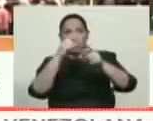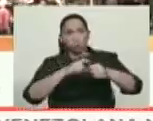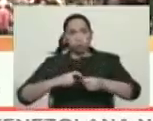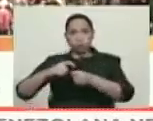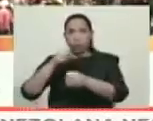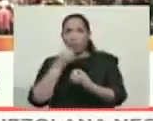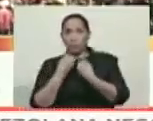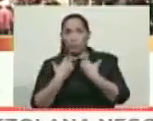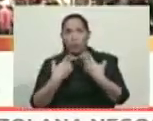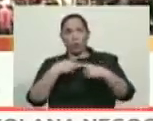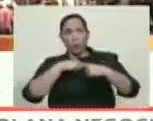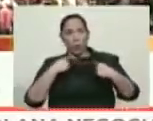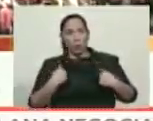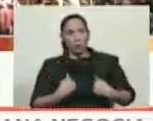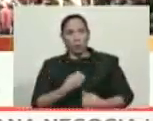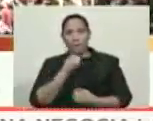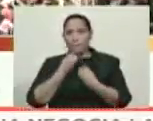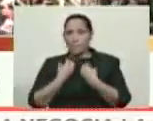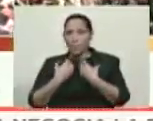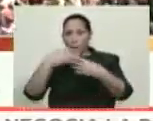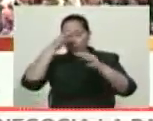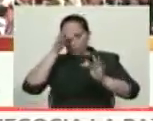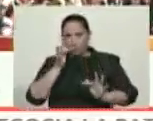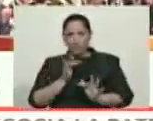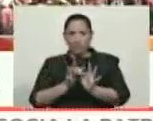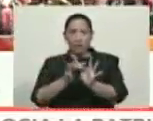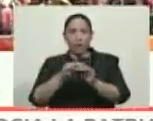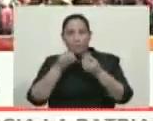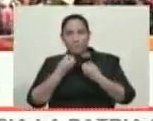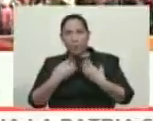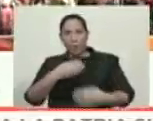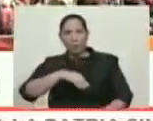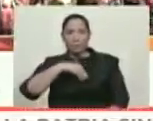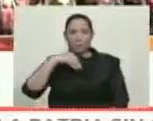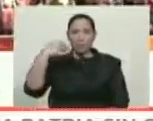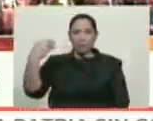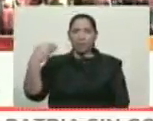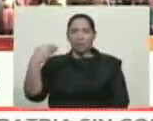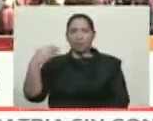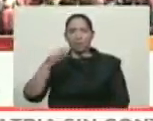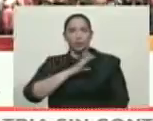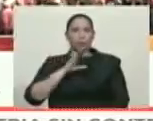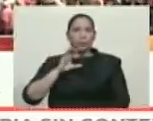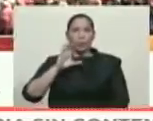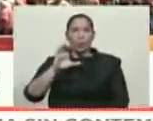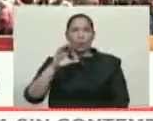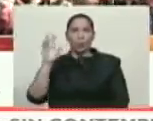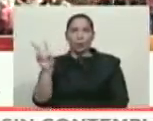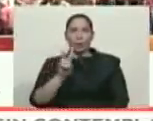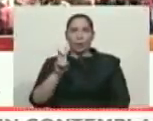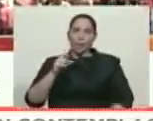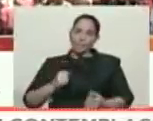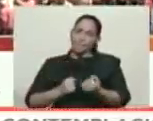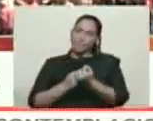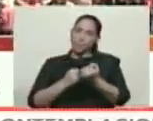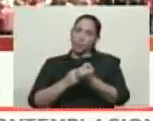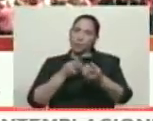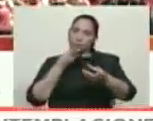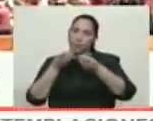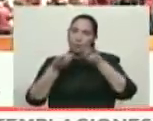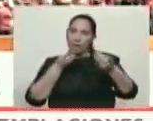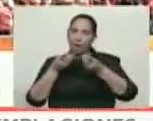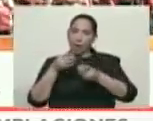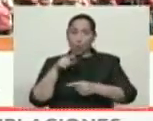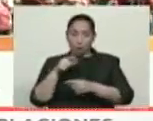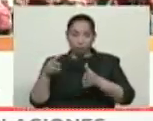corazón, con buena fe, con buena esperanza, en el marco de la soberanía de Venezuela, a apoyar un diálogo. Ese